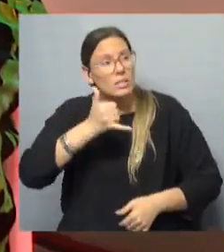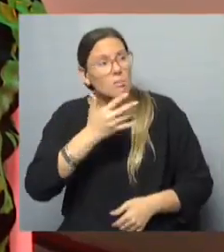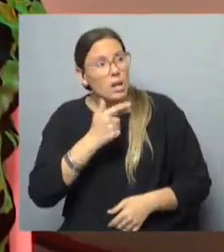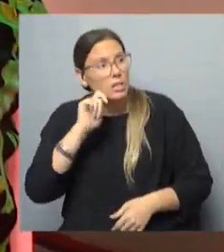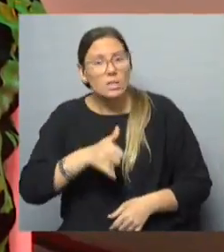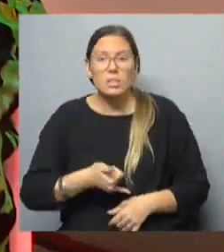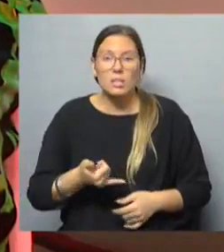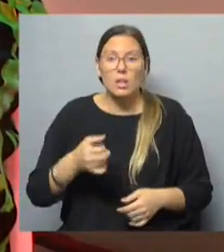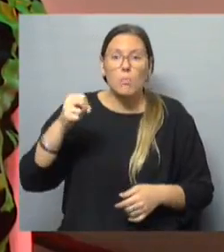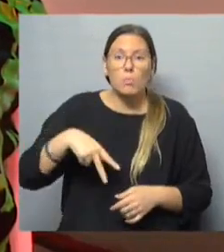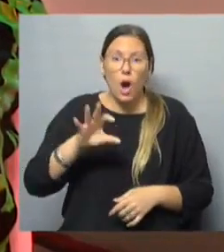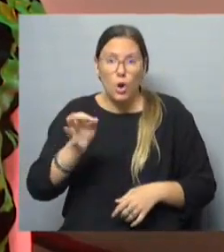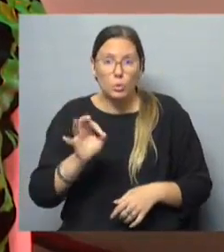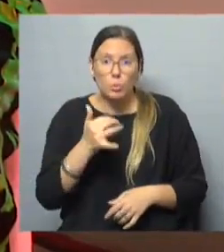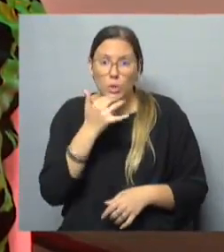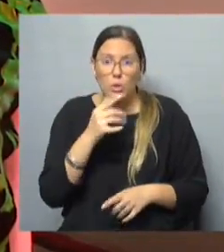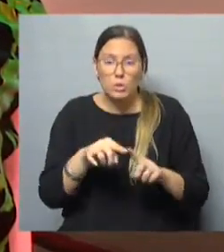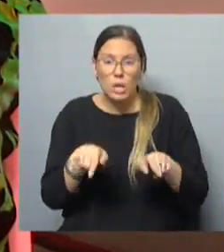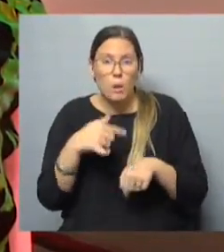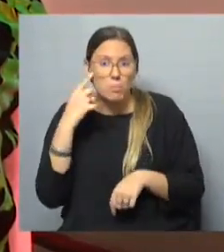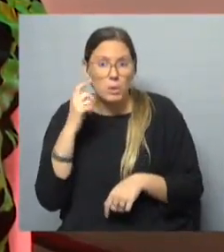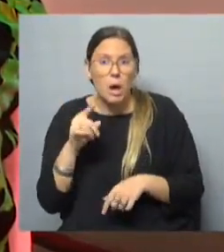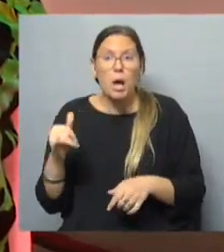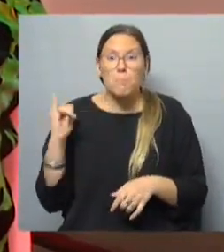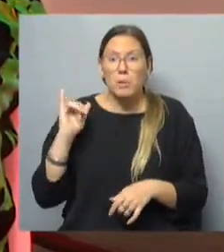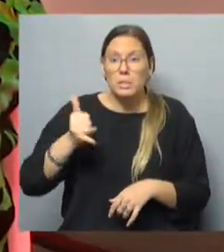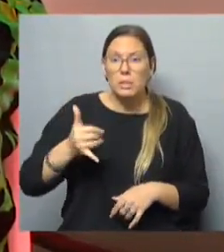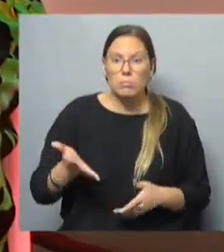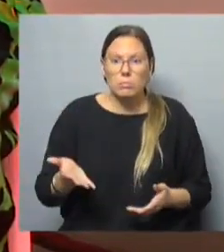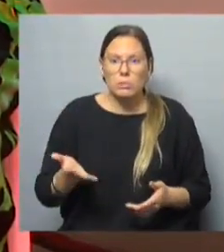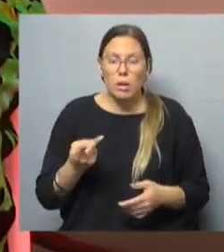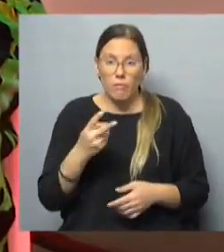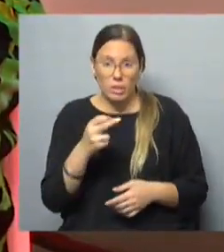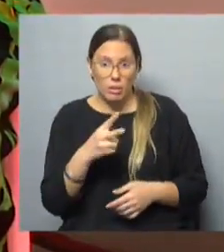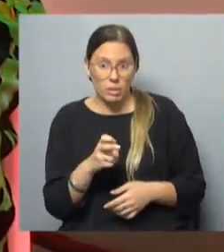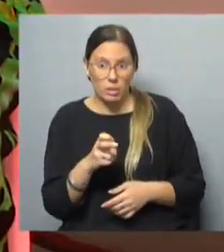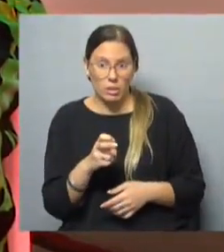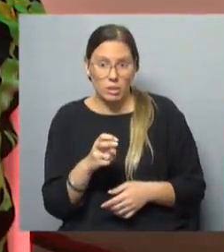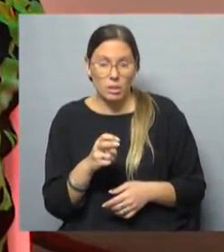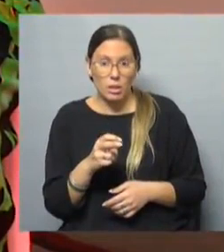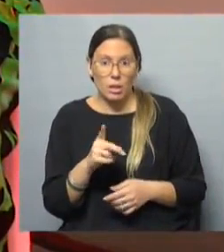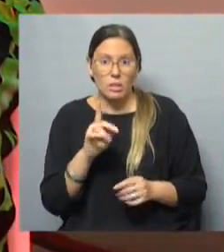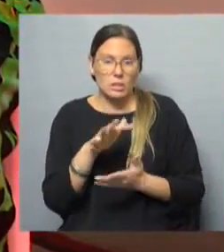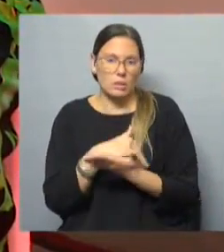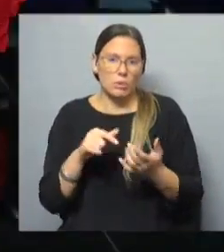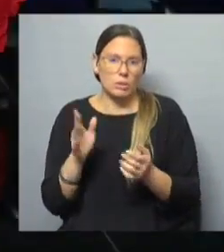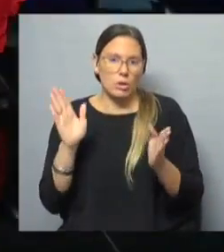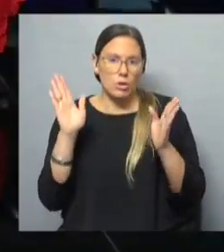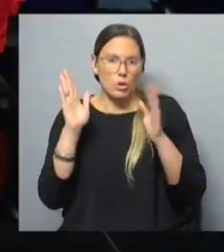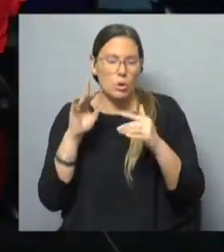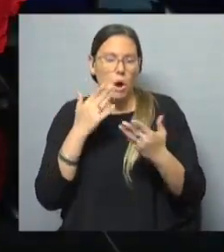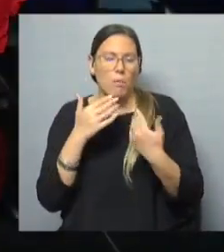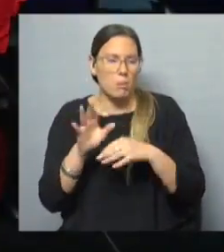claro. Un plan octubre, no sé, una sala experimental Malvin. Me dijo, le dije, dale, además, 2020. Arrasó todo, no nos volvimos a